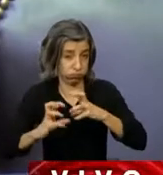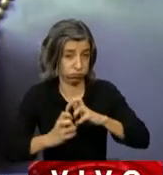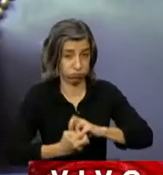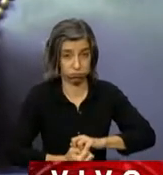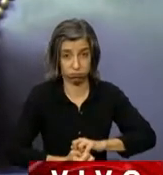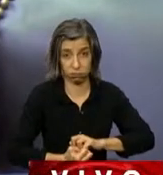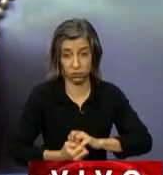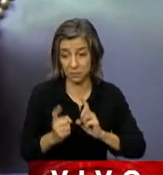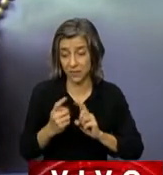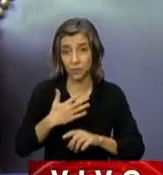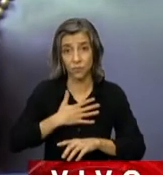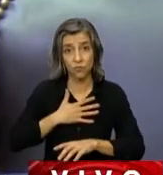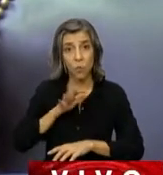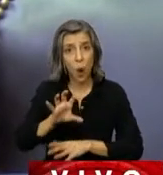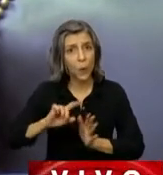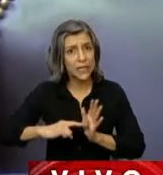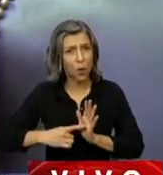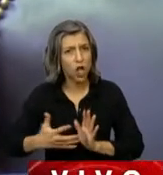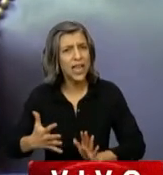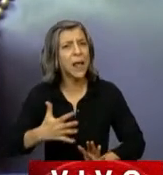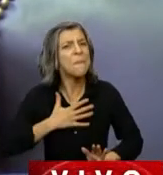ellas en mi provincia, en la provincia de Buenos Aires.